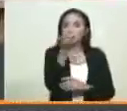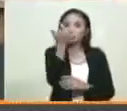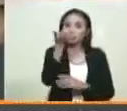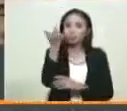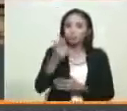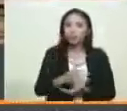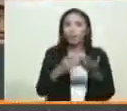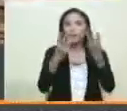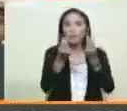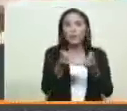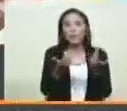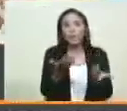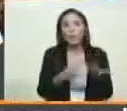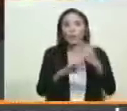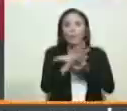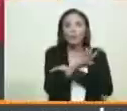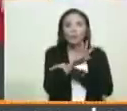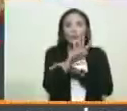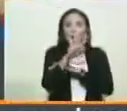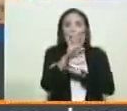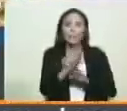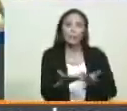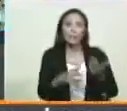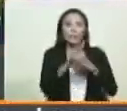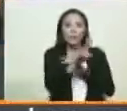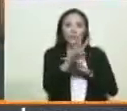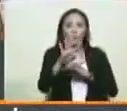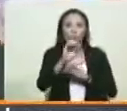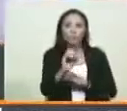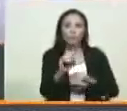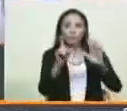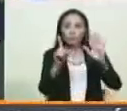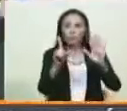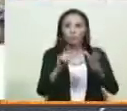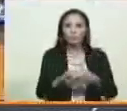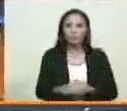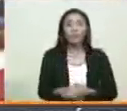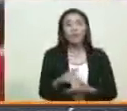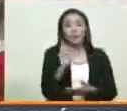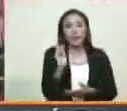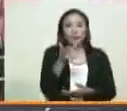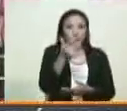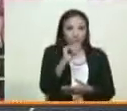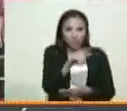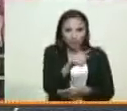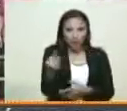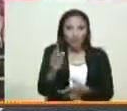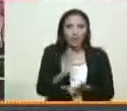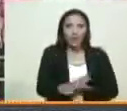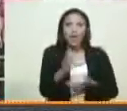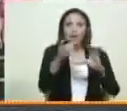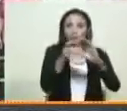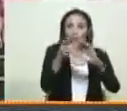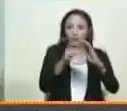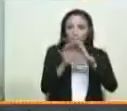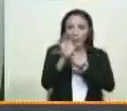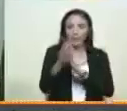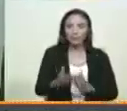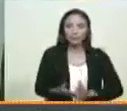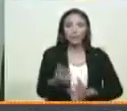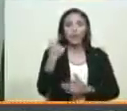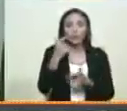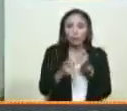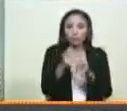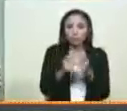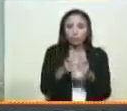número 2406. Atención, usted anota en su celular la cédula